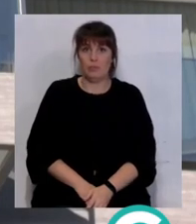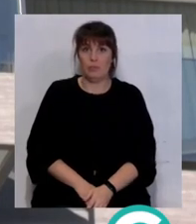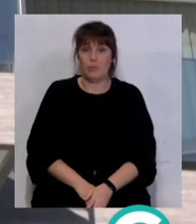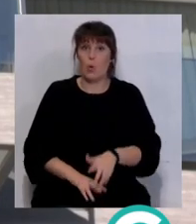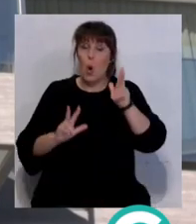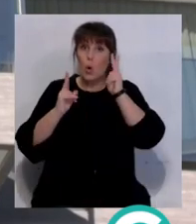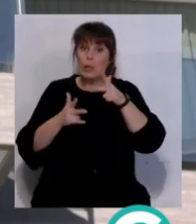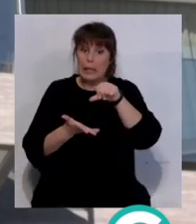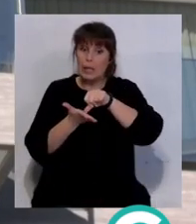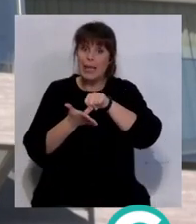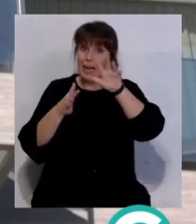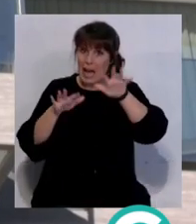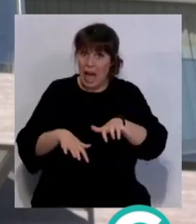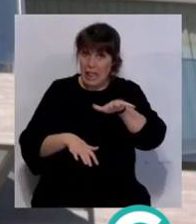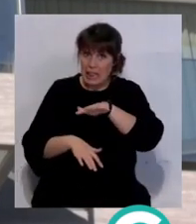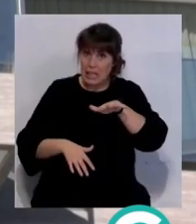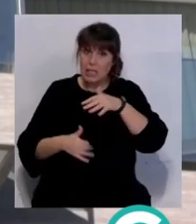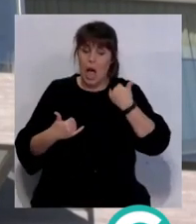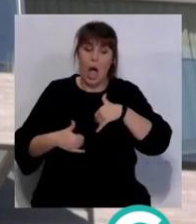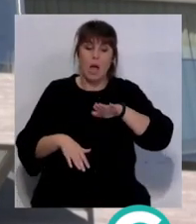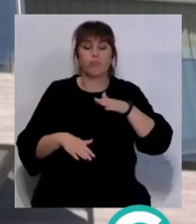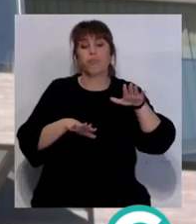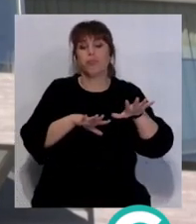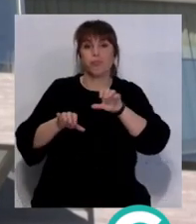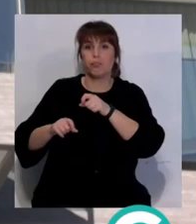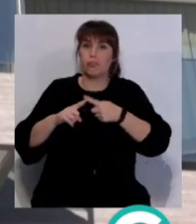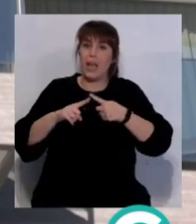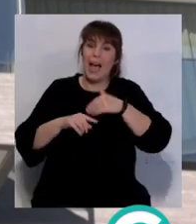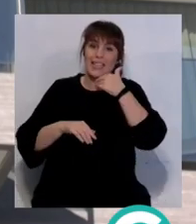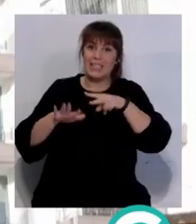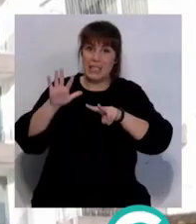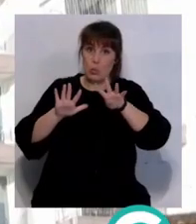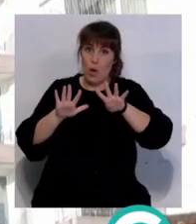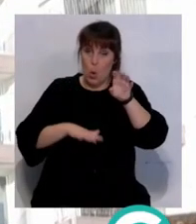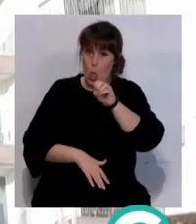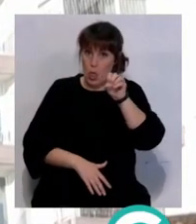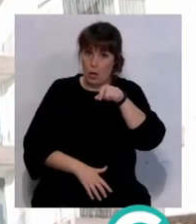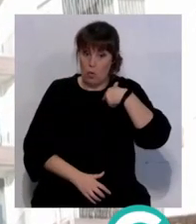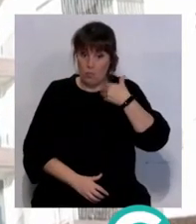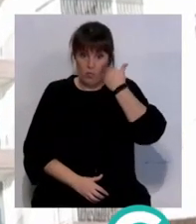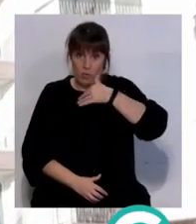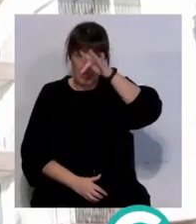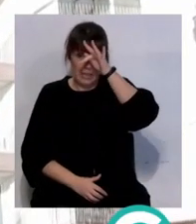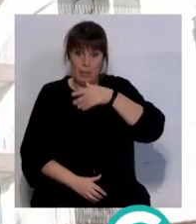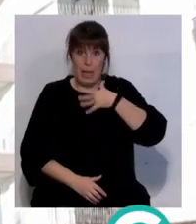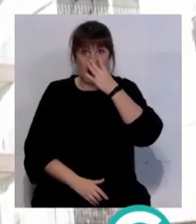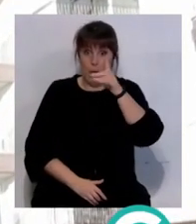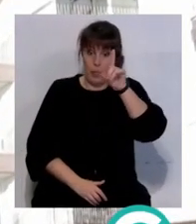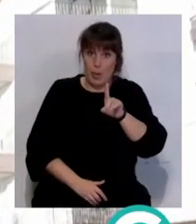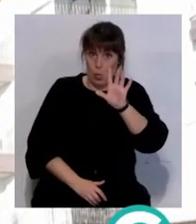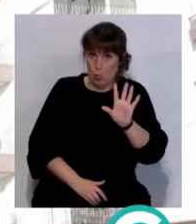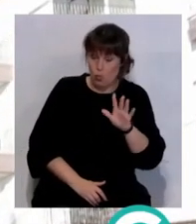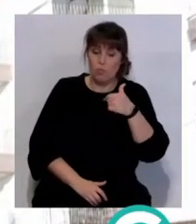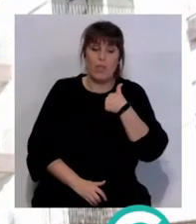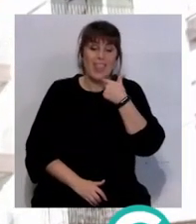Los hoteles de la ciudad de Cádiz han registrado una ocupación media de casi el 79% durante el primer fin de semana del carnaval, según